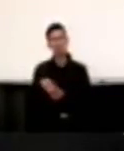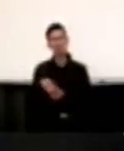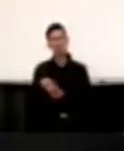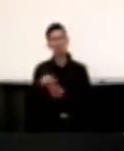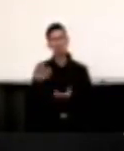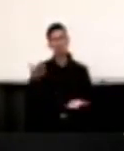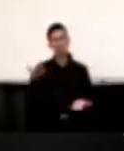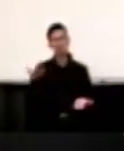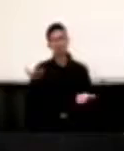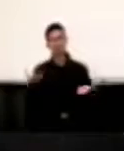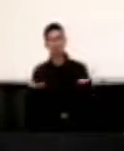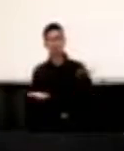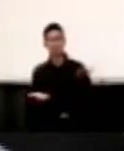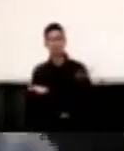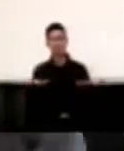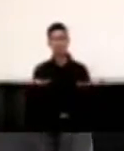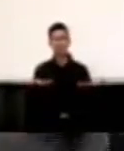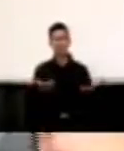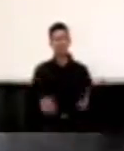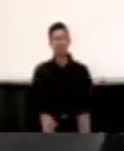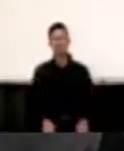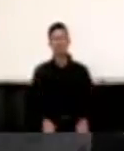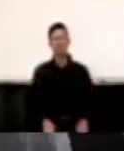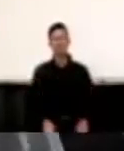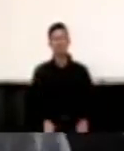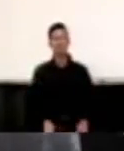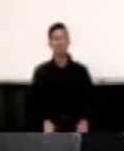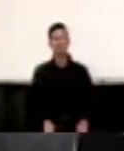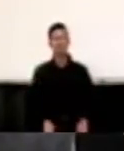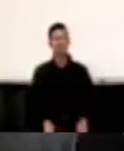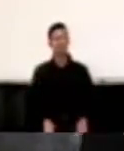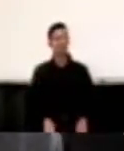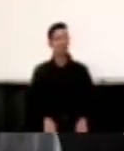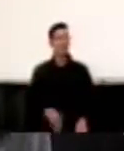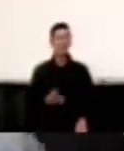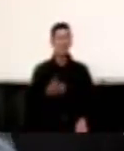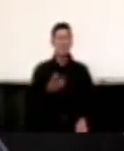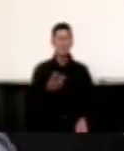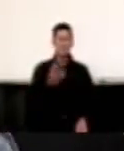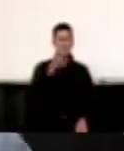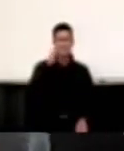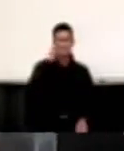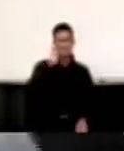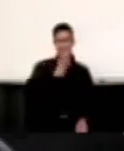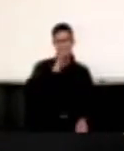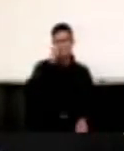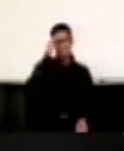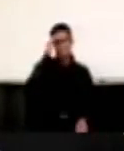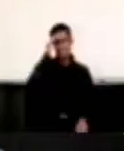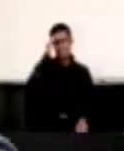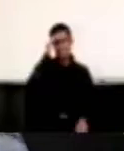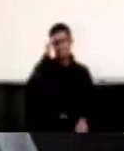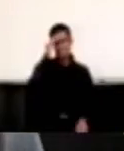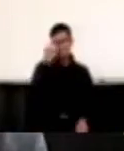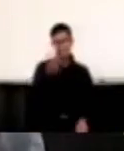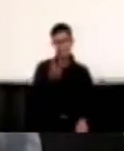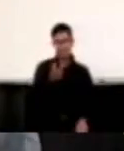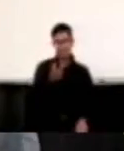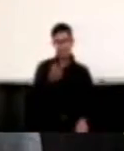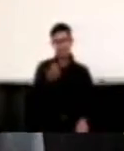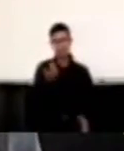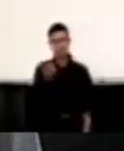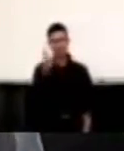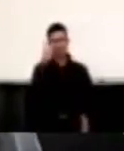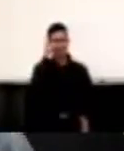contrapeso al partido en el gobierno. Ese por un lado, parecería que esta situación es un poco compleja e incluso